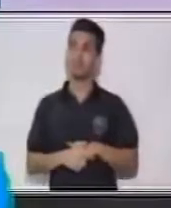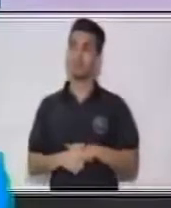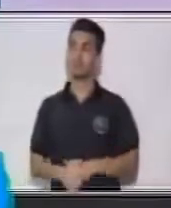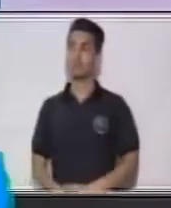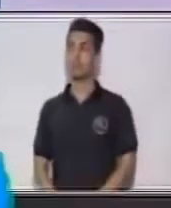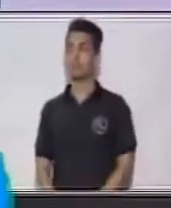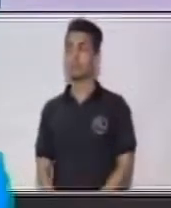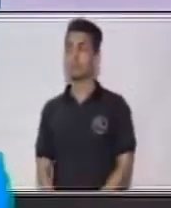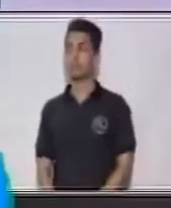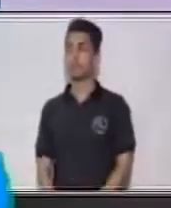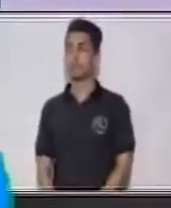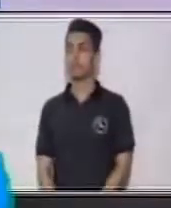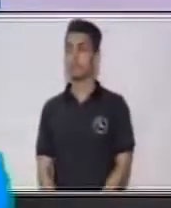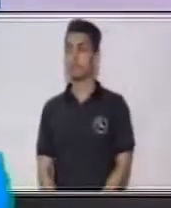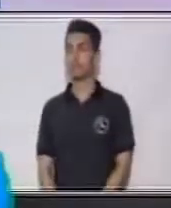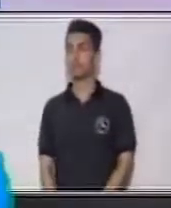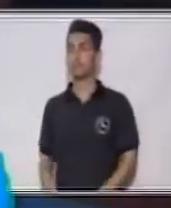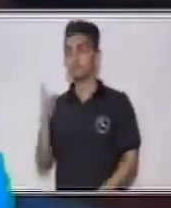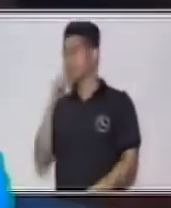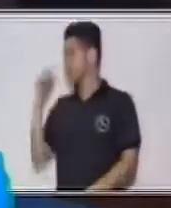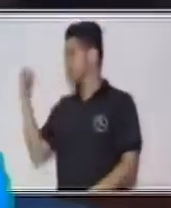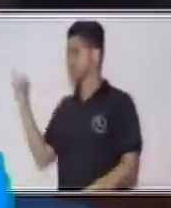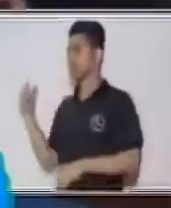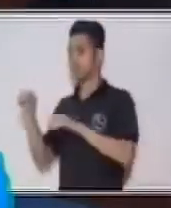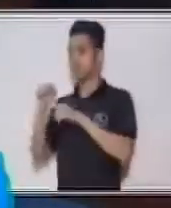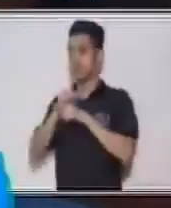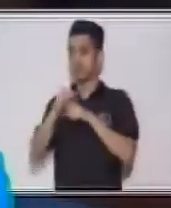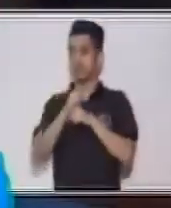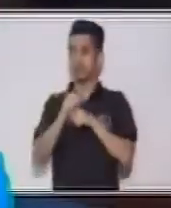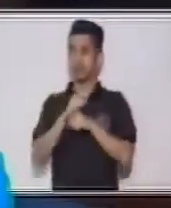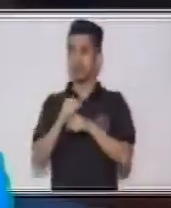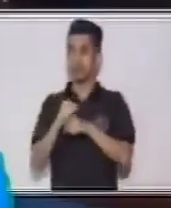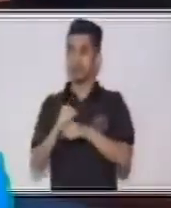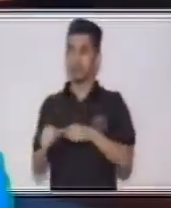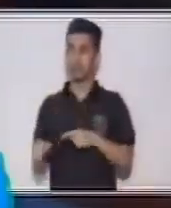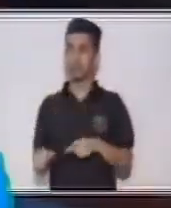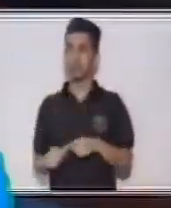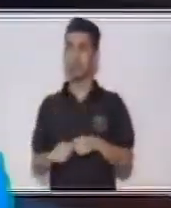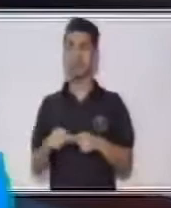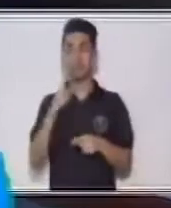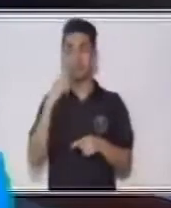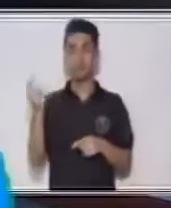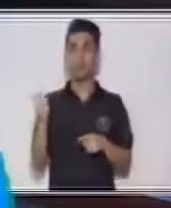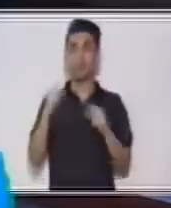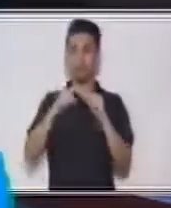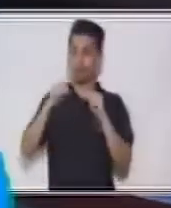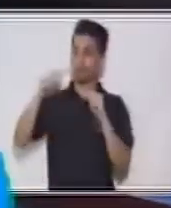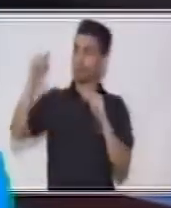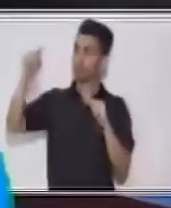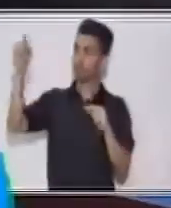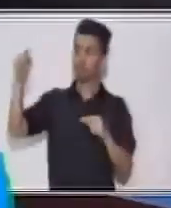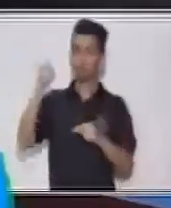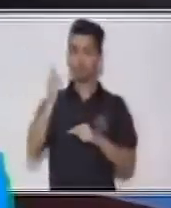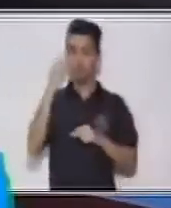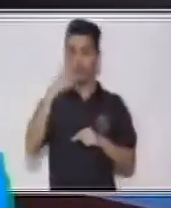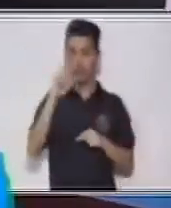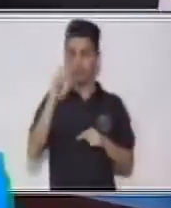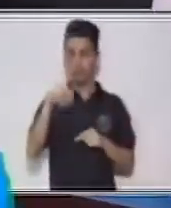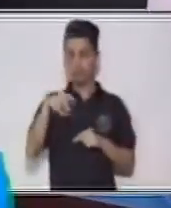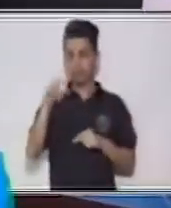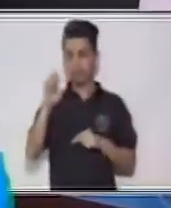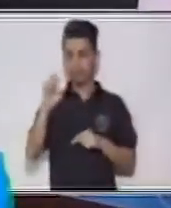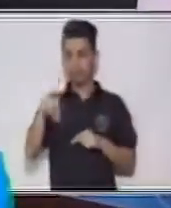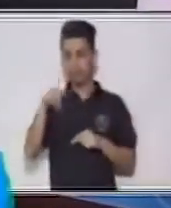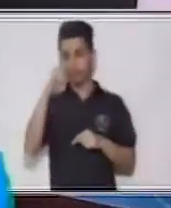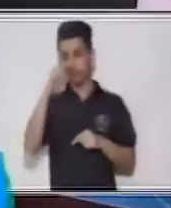acá este ejercicio este ejercicio va a ascender o descender dijimos que ascender es